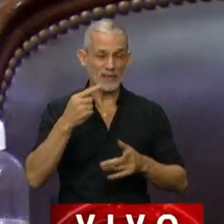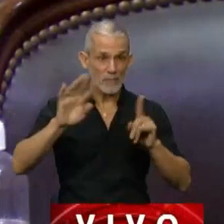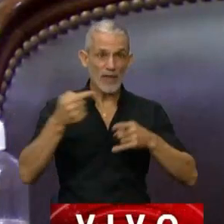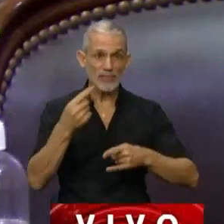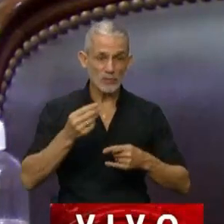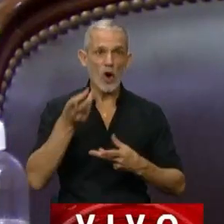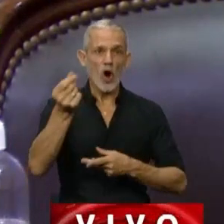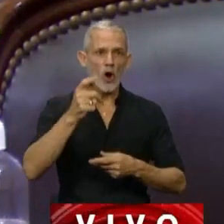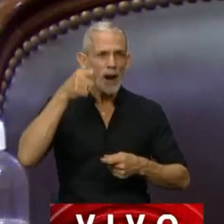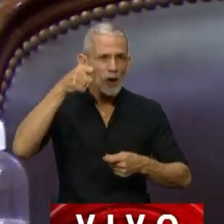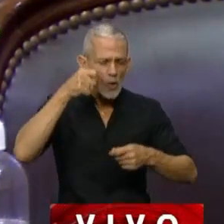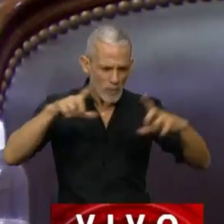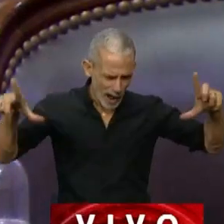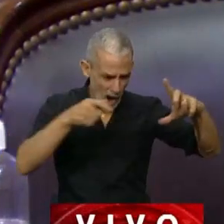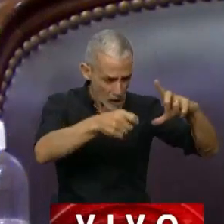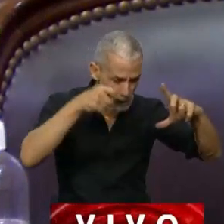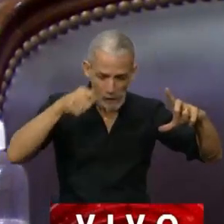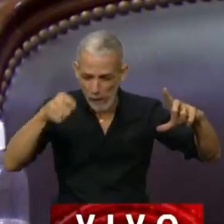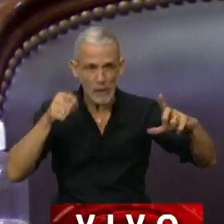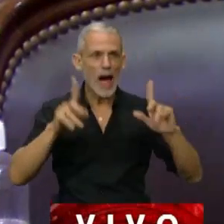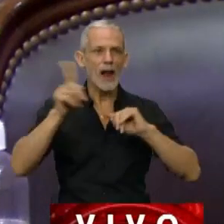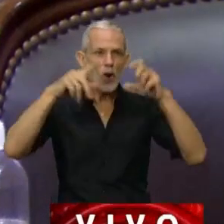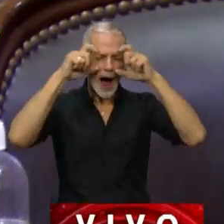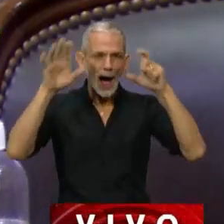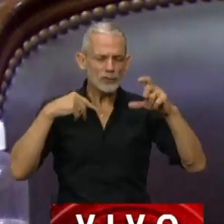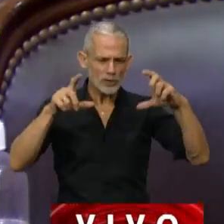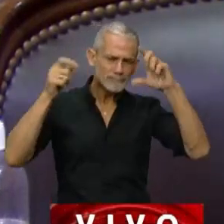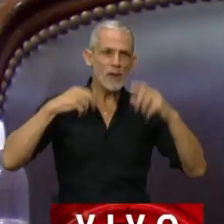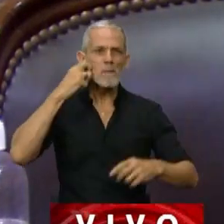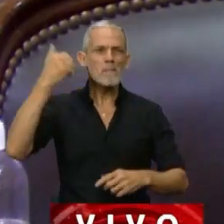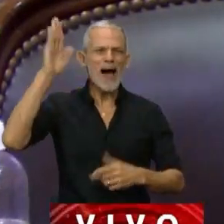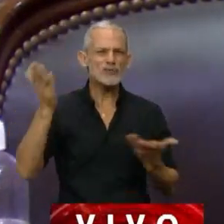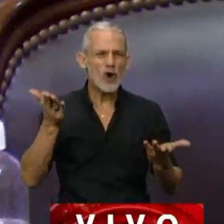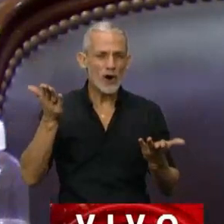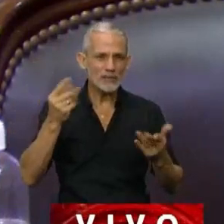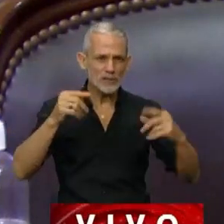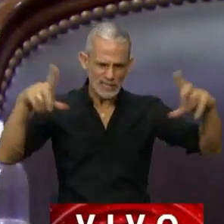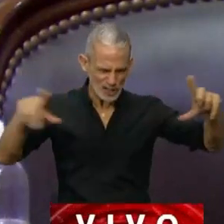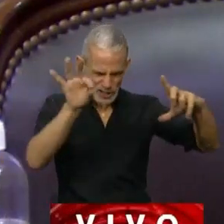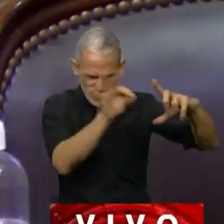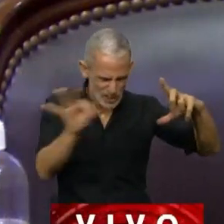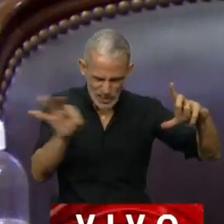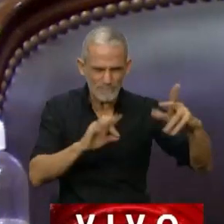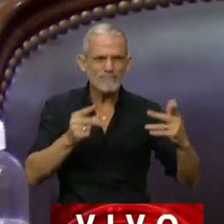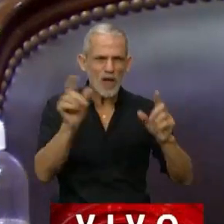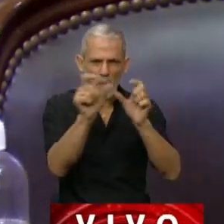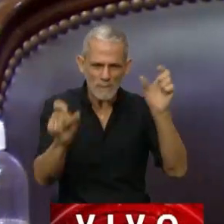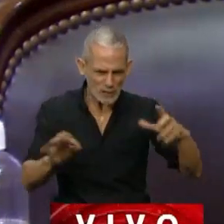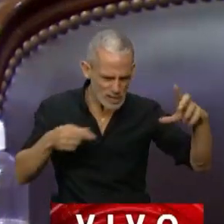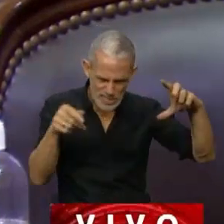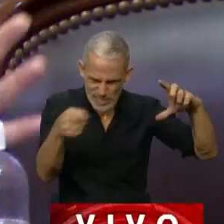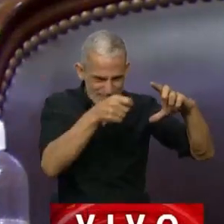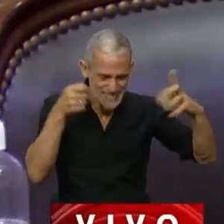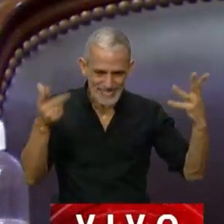tener que comprar lupas, porque para aquellos que usamos anteojos y los adultos mayores, encontrar a alguien en